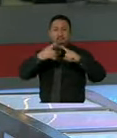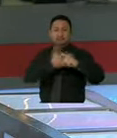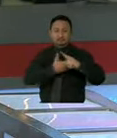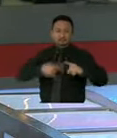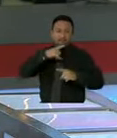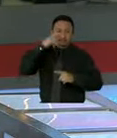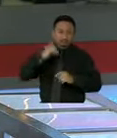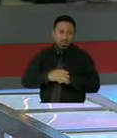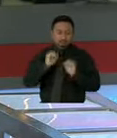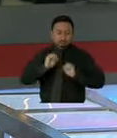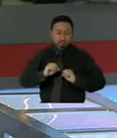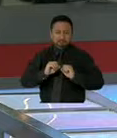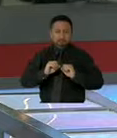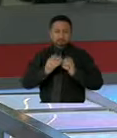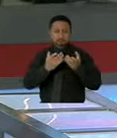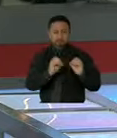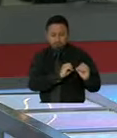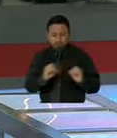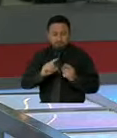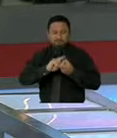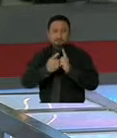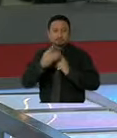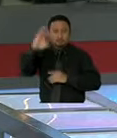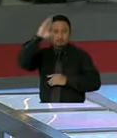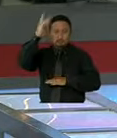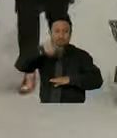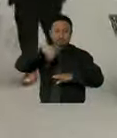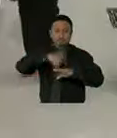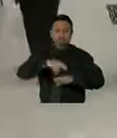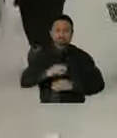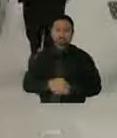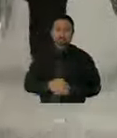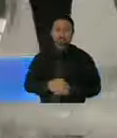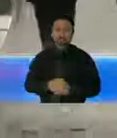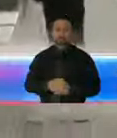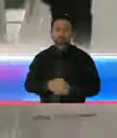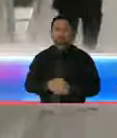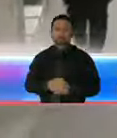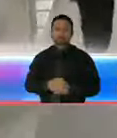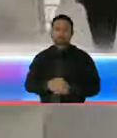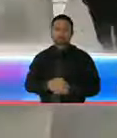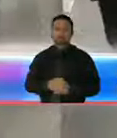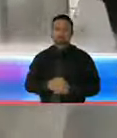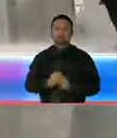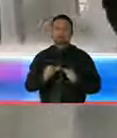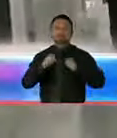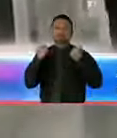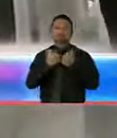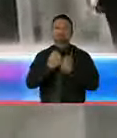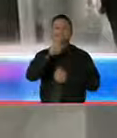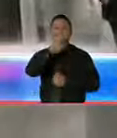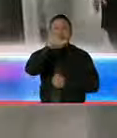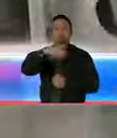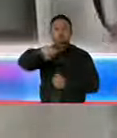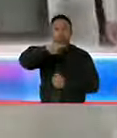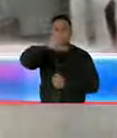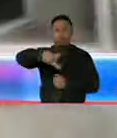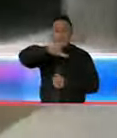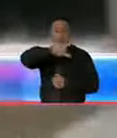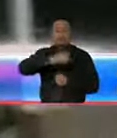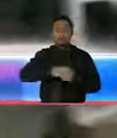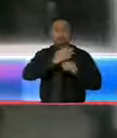Correa y que reorganiza la estructura de la Policía Nacional. El asambleísta de Creo, César Carrión, presentó la mañana de este lunes ante